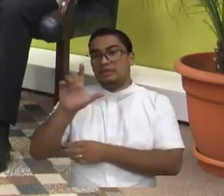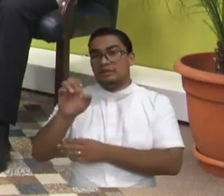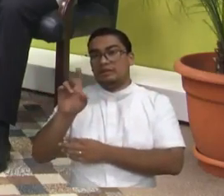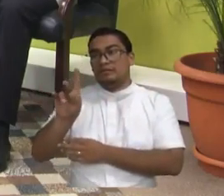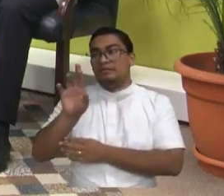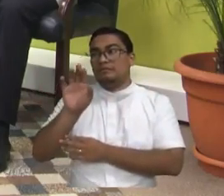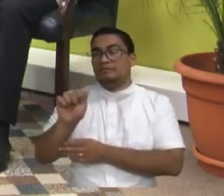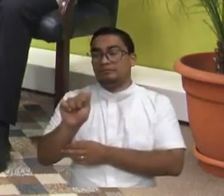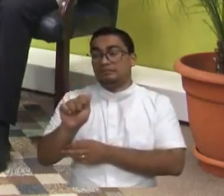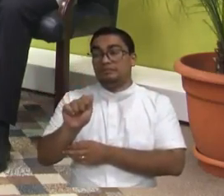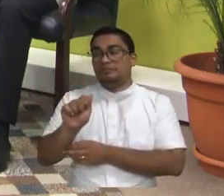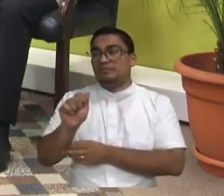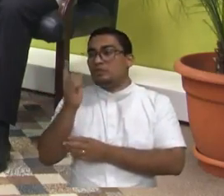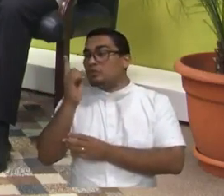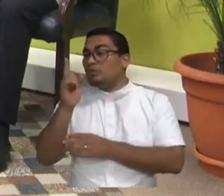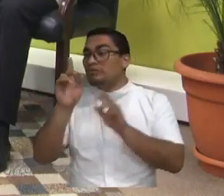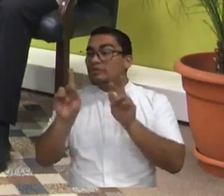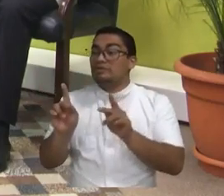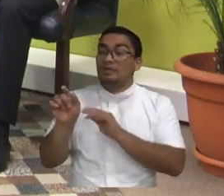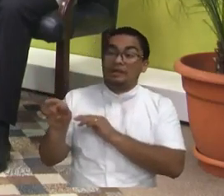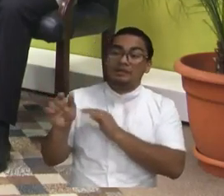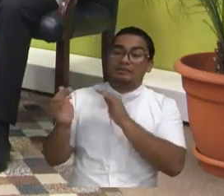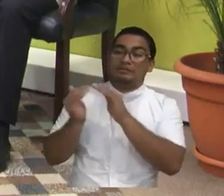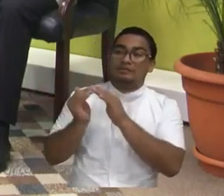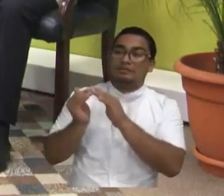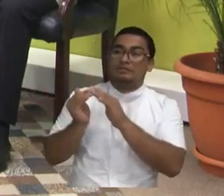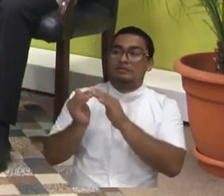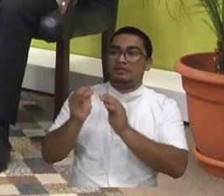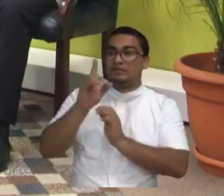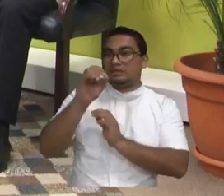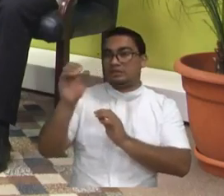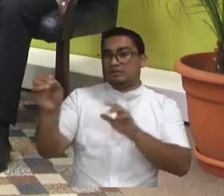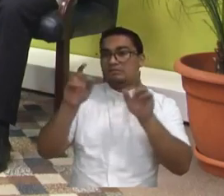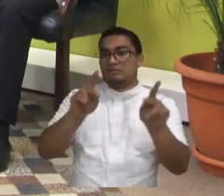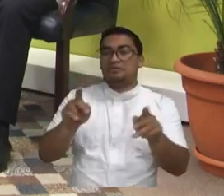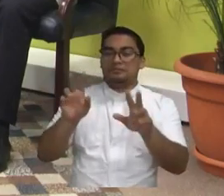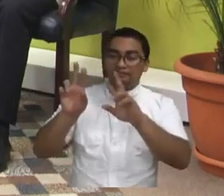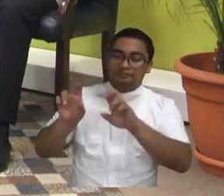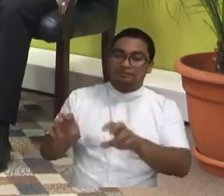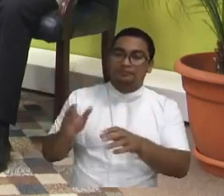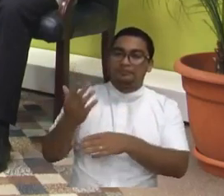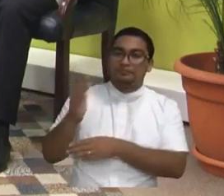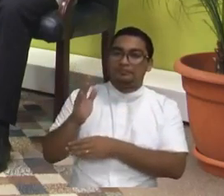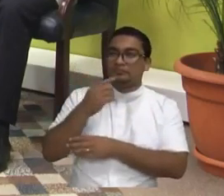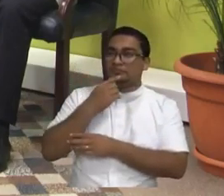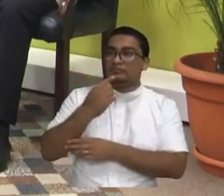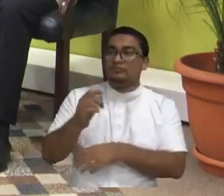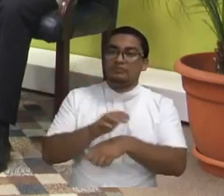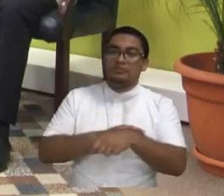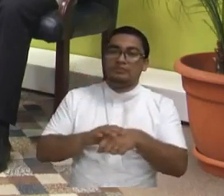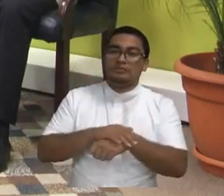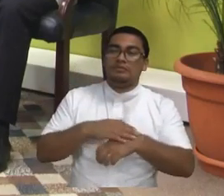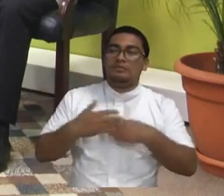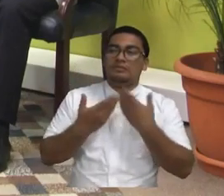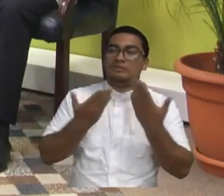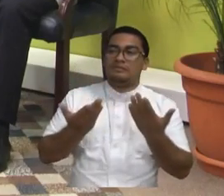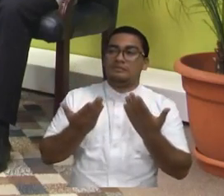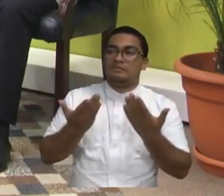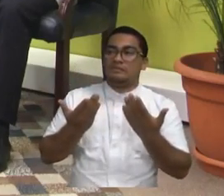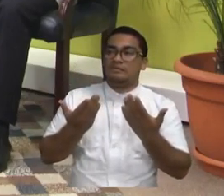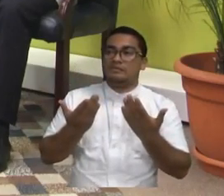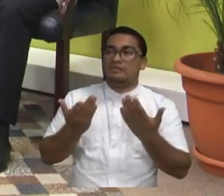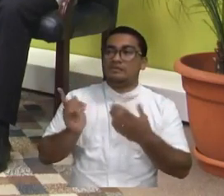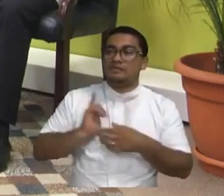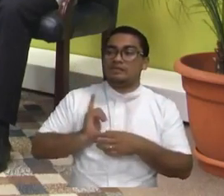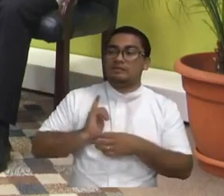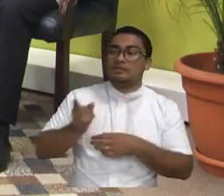Entonces, por cada caso que nosotros tratamos de revisar, alrededor de 100 pacientes, ¿ya? Entonces, eso nos permite asegurarnos de que tenemos